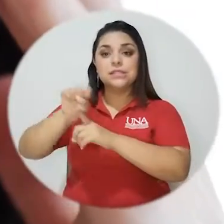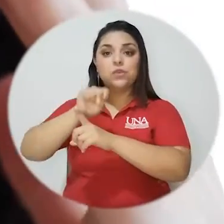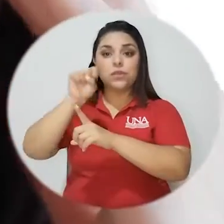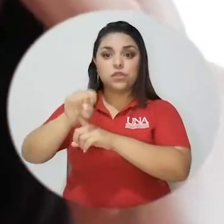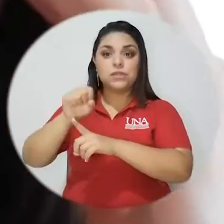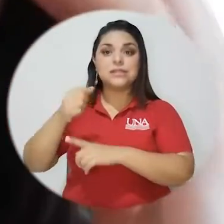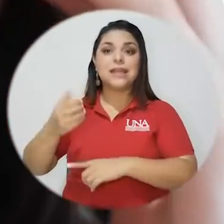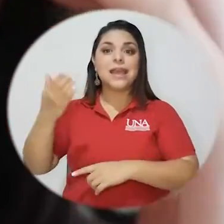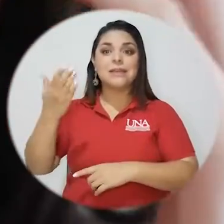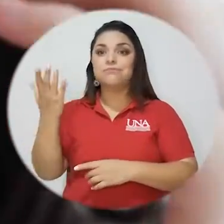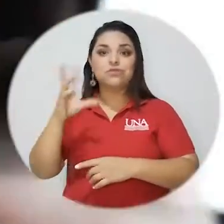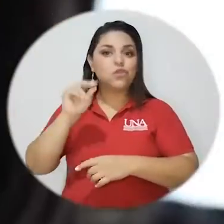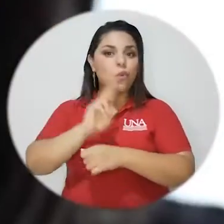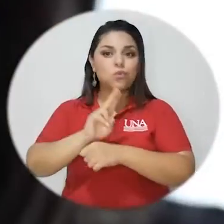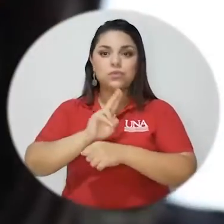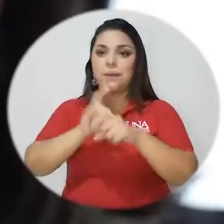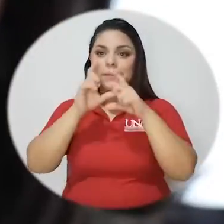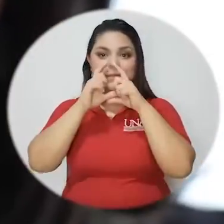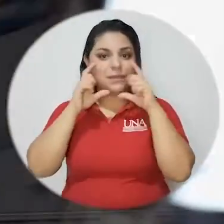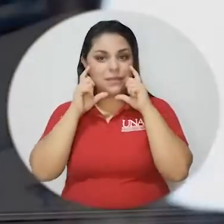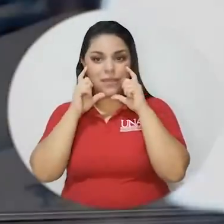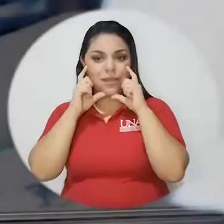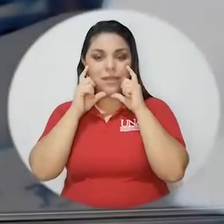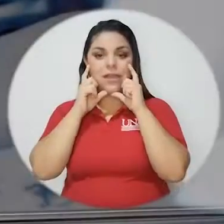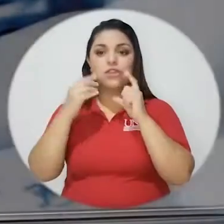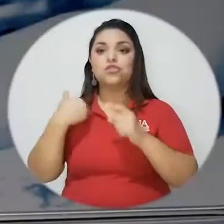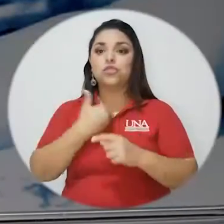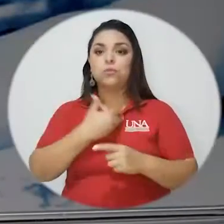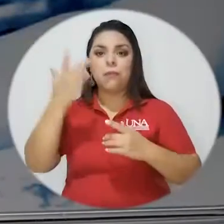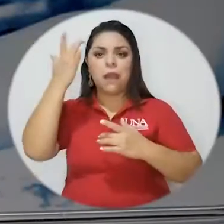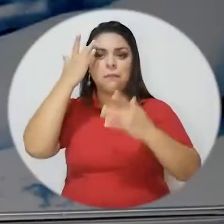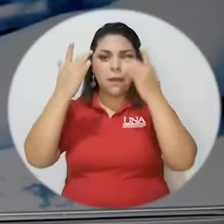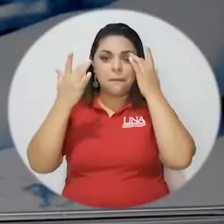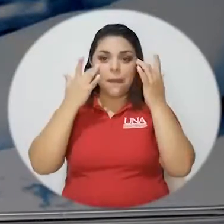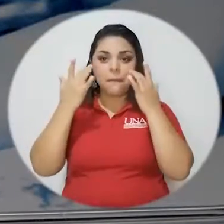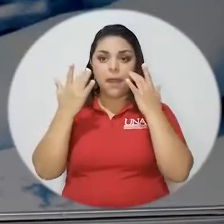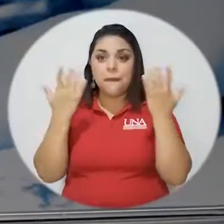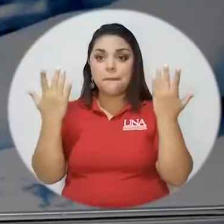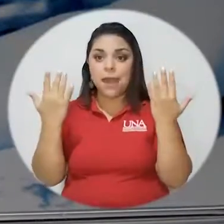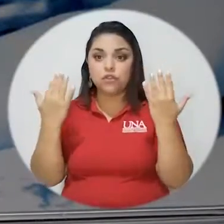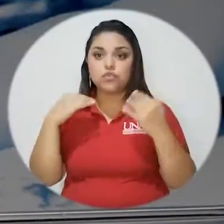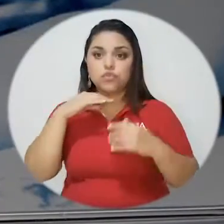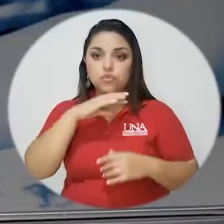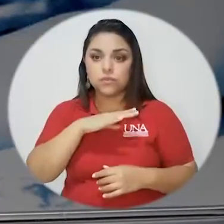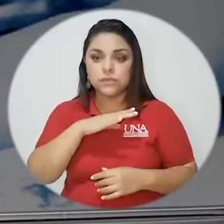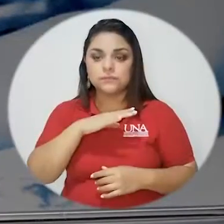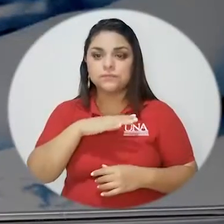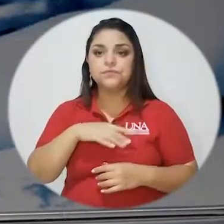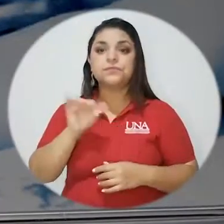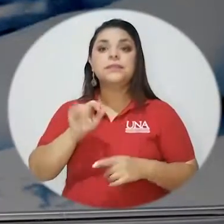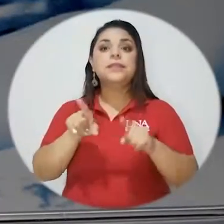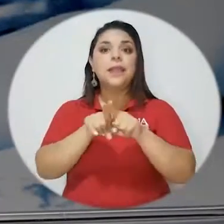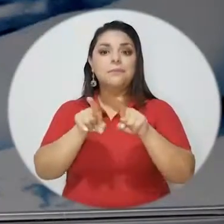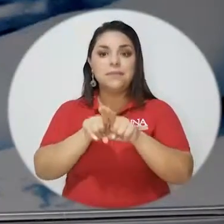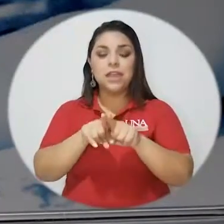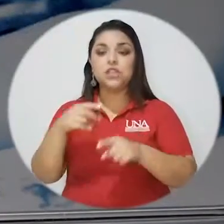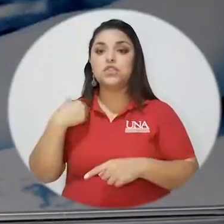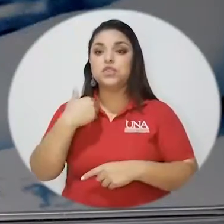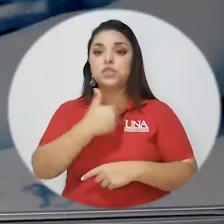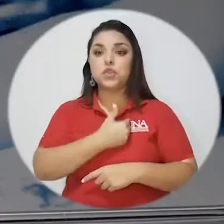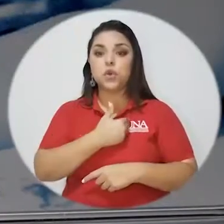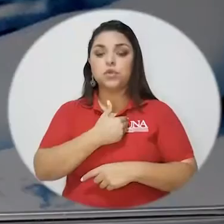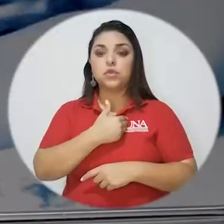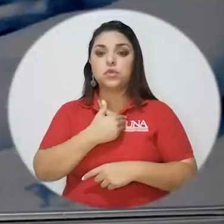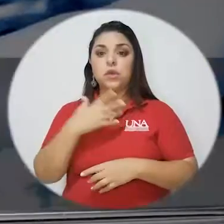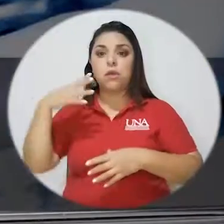cuales no se utilice mascarilla, en las cuales nos tocamos la cara con manos contaminadas, en las cuales nos hacinamos